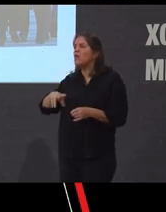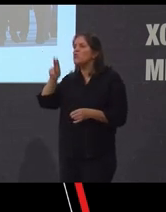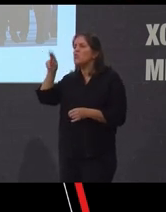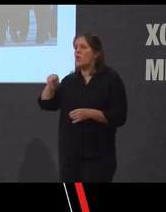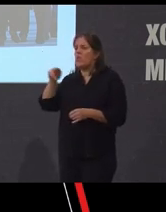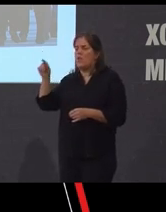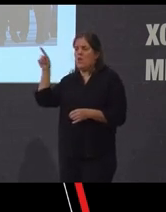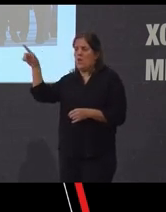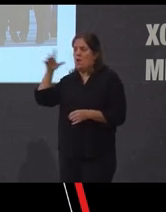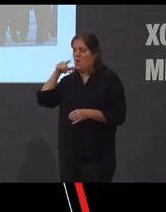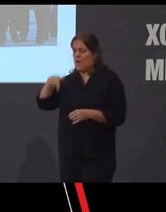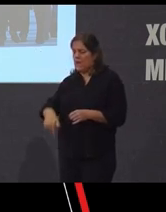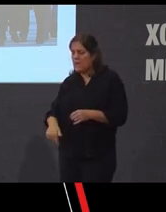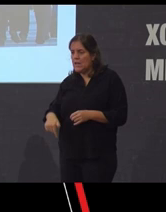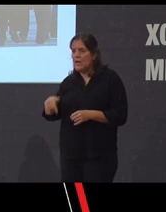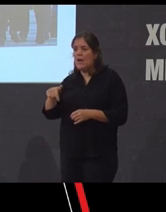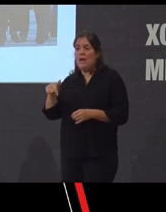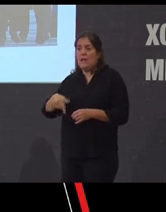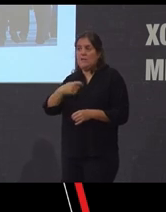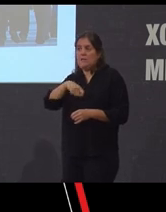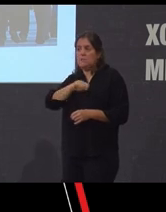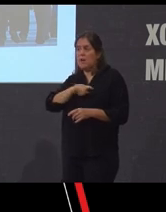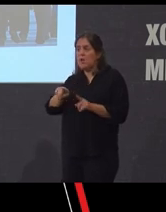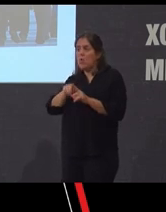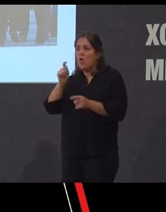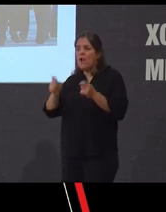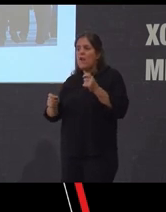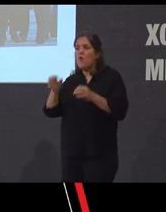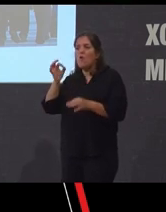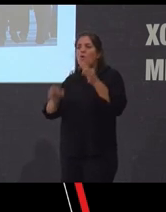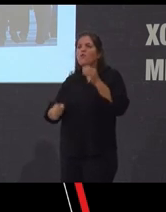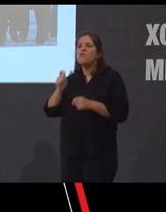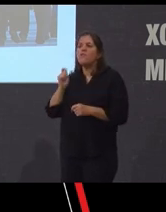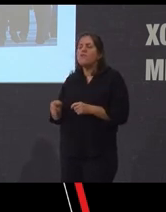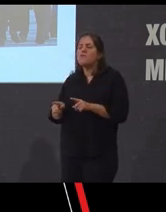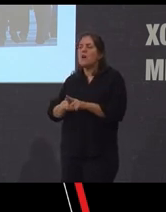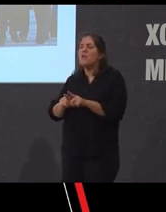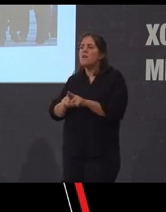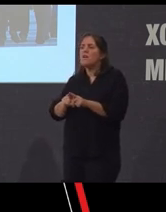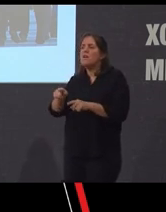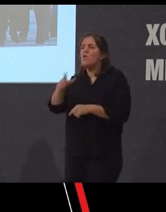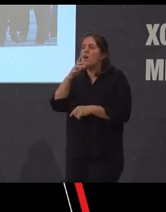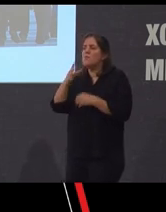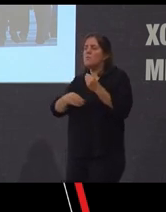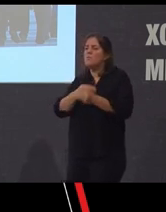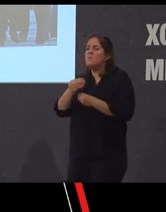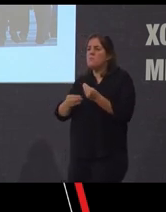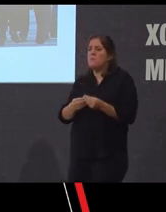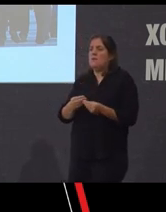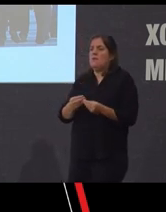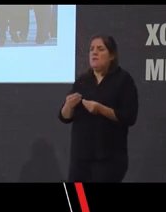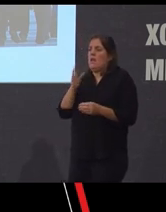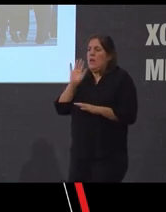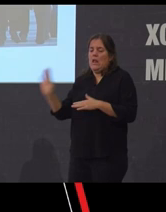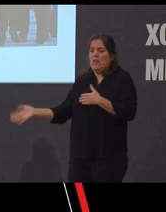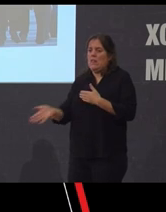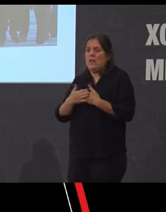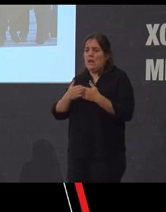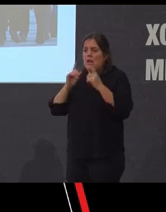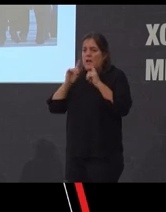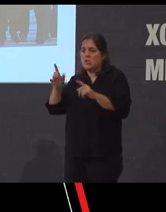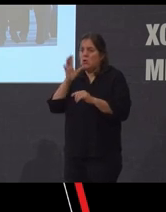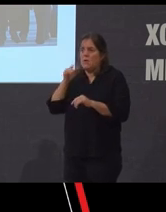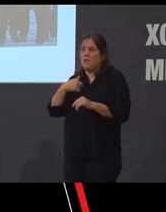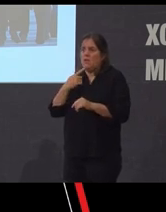daqui vai a cerrar, a fiscalía vai a cerrar o caso agora antes de Navidad para que Juan Carlos